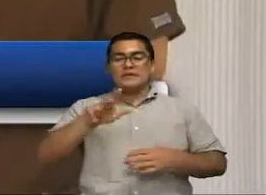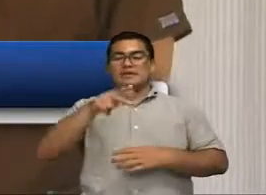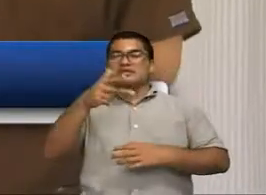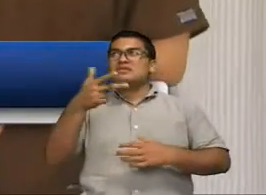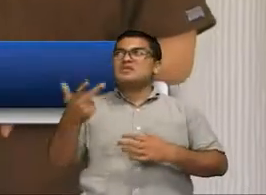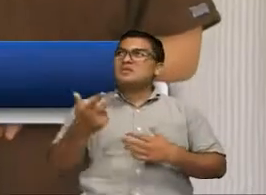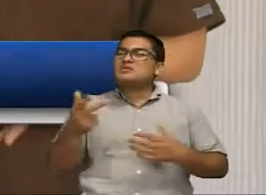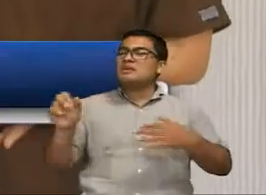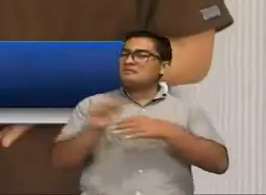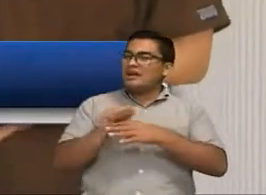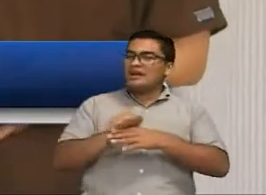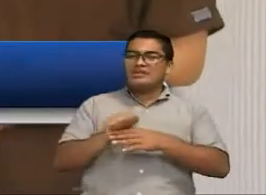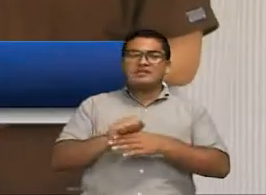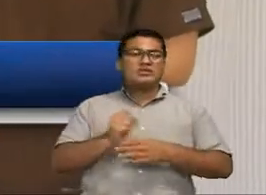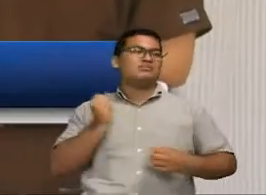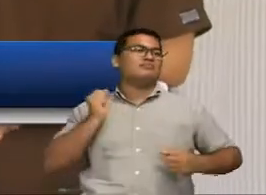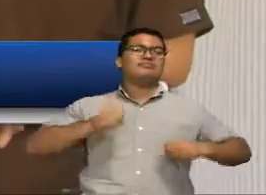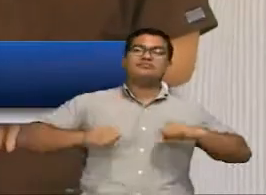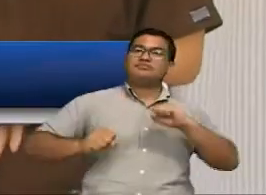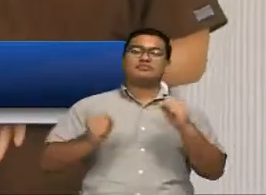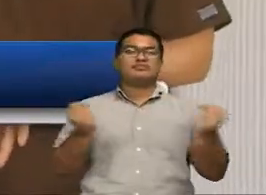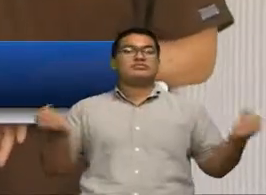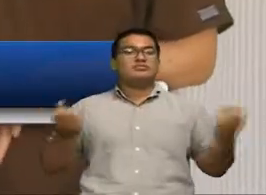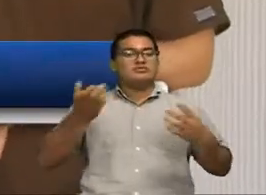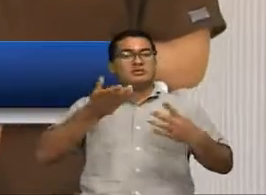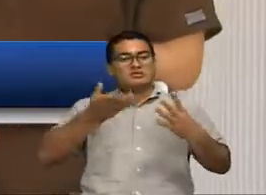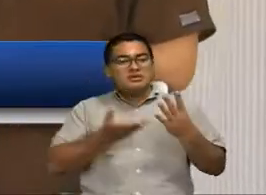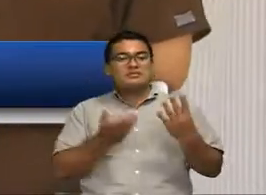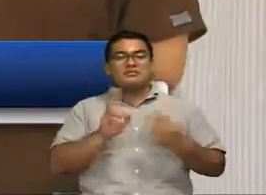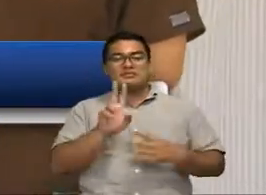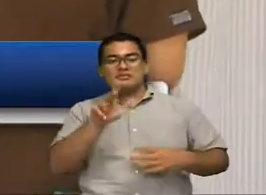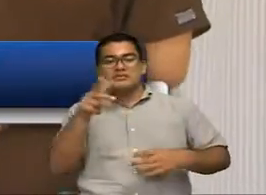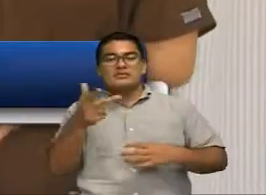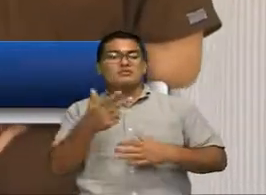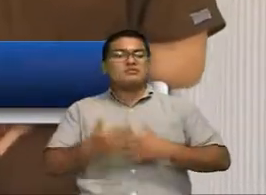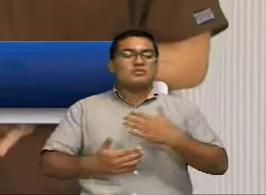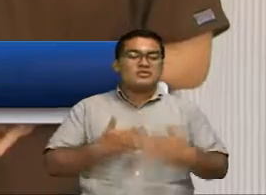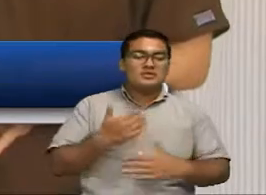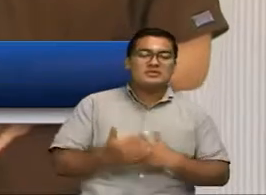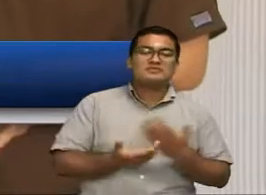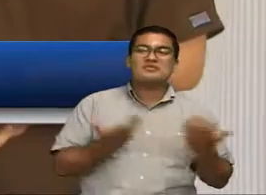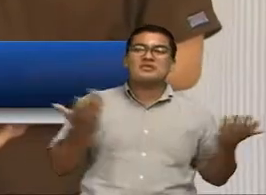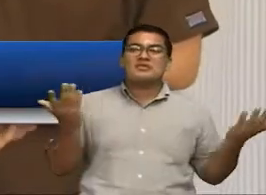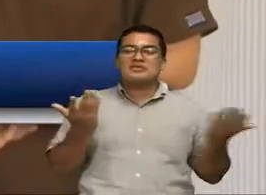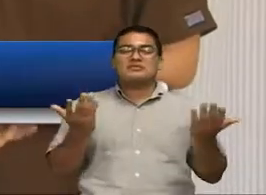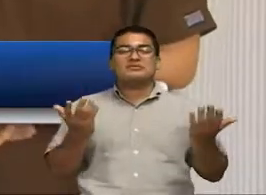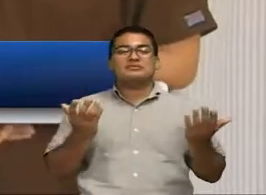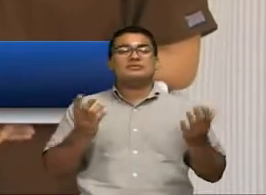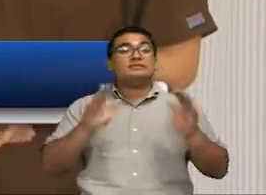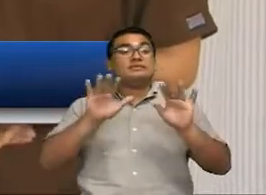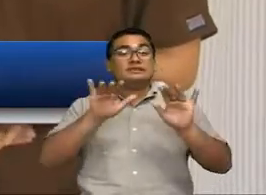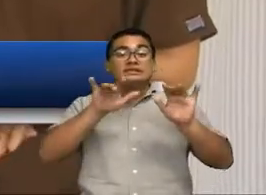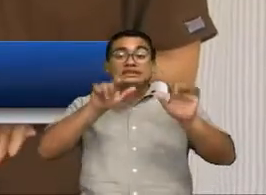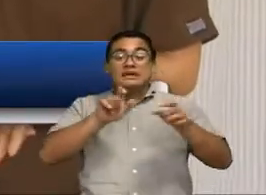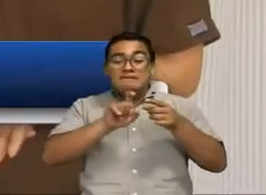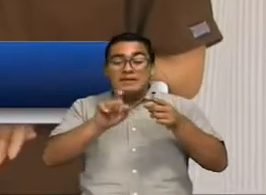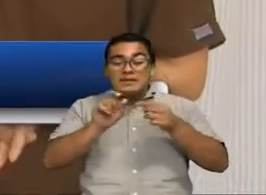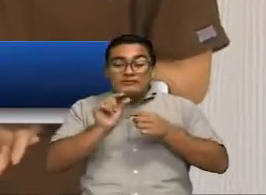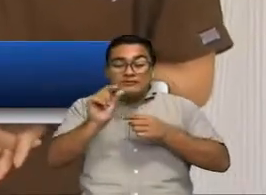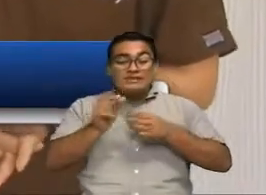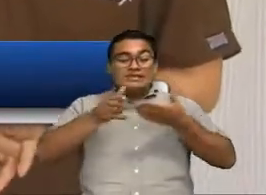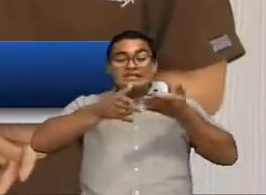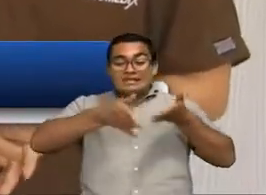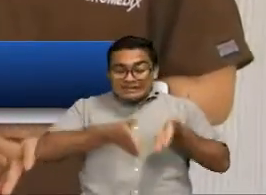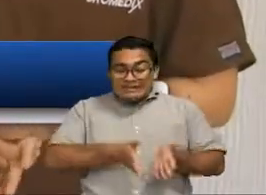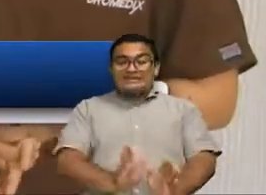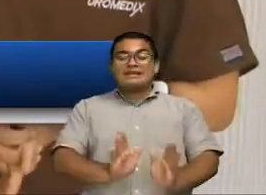explican al momento de que están en su proceso, ¿verdad? De ya en los últimos meses para tener a su bebé, de